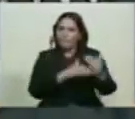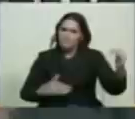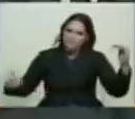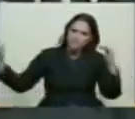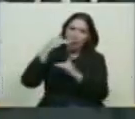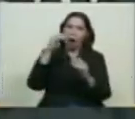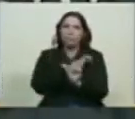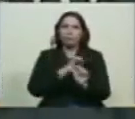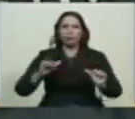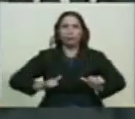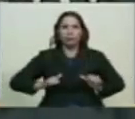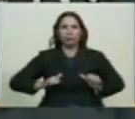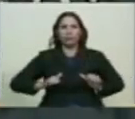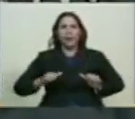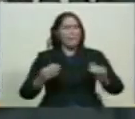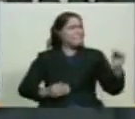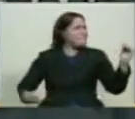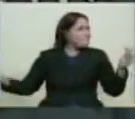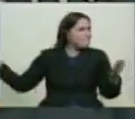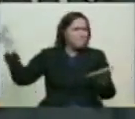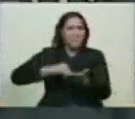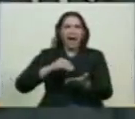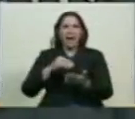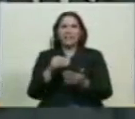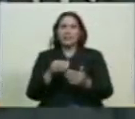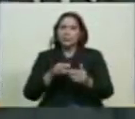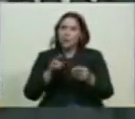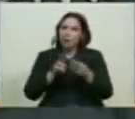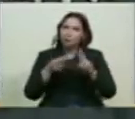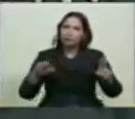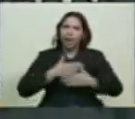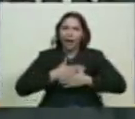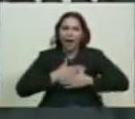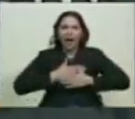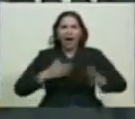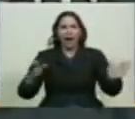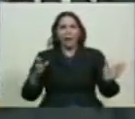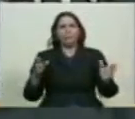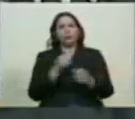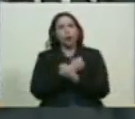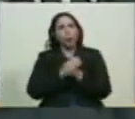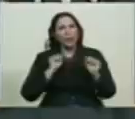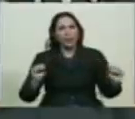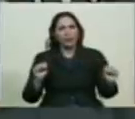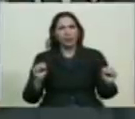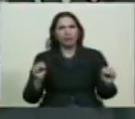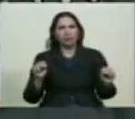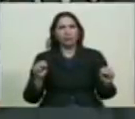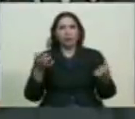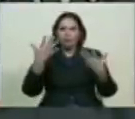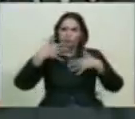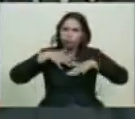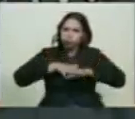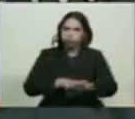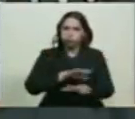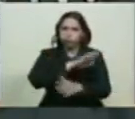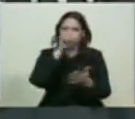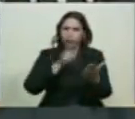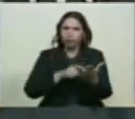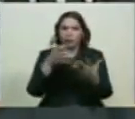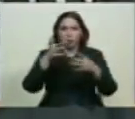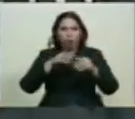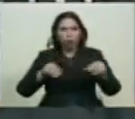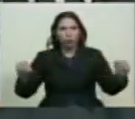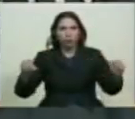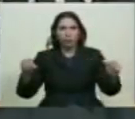militar, máxima alerta para garantizar la paz, la soberanía, la integridad territorial y que ningún